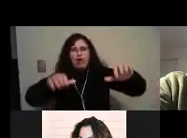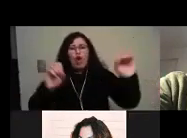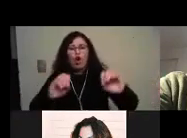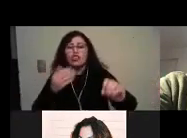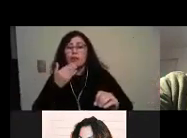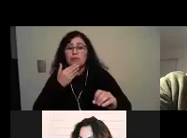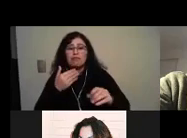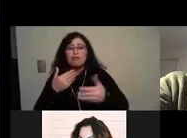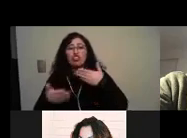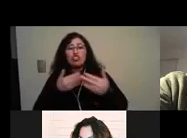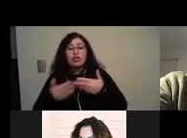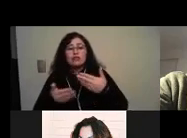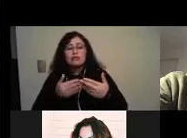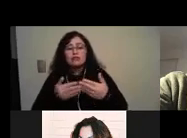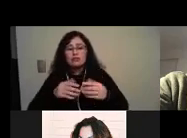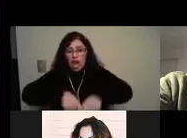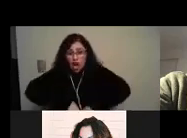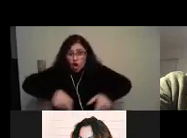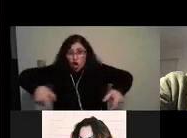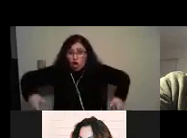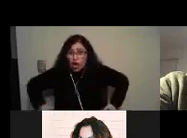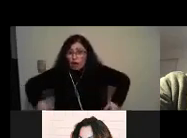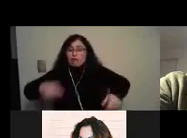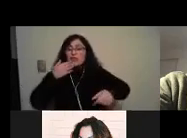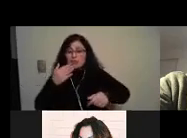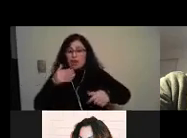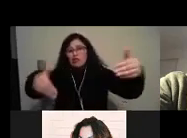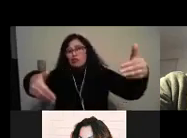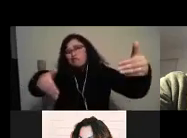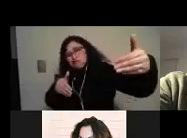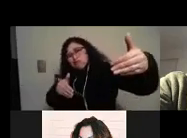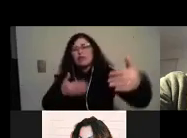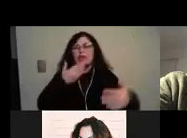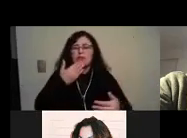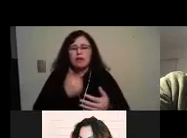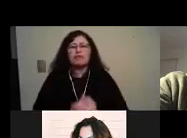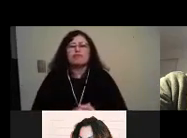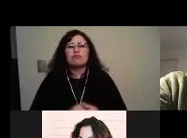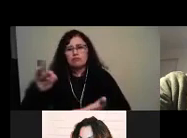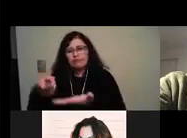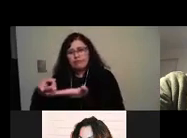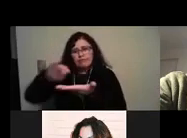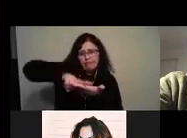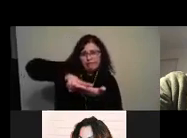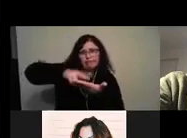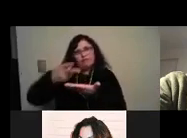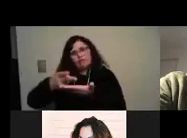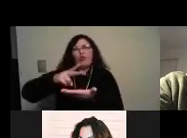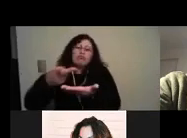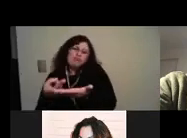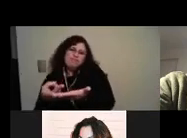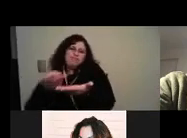pasan las correitas, ya el cinturón en la parte posterior, y de ahí lo gira si es necesario.